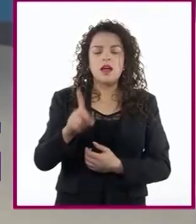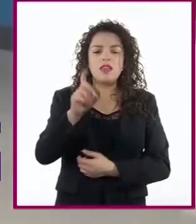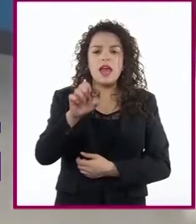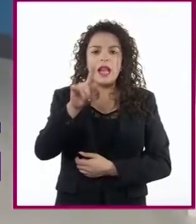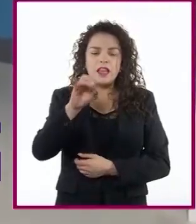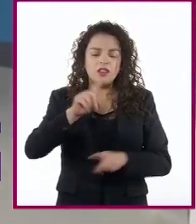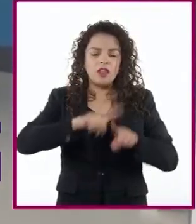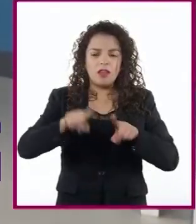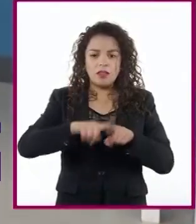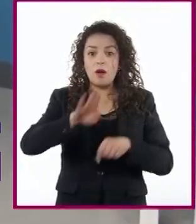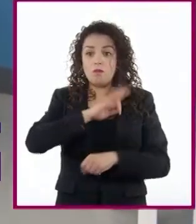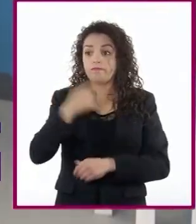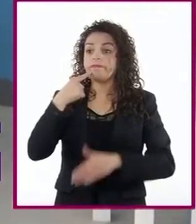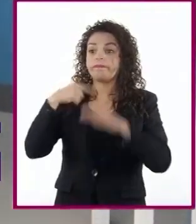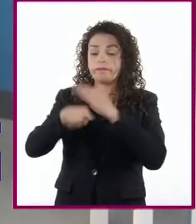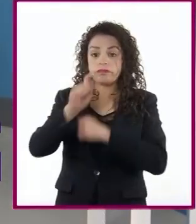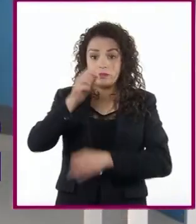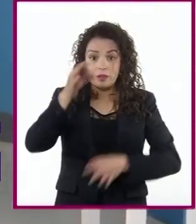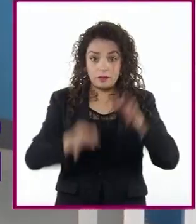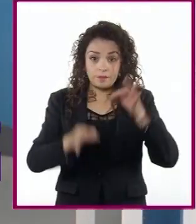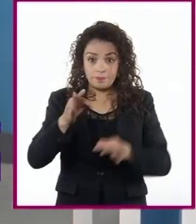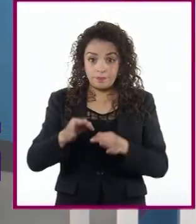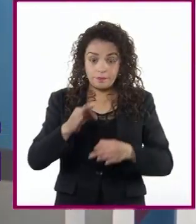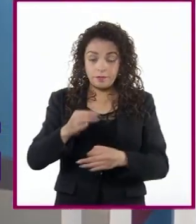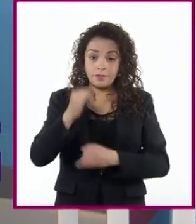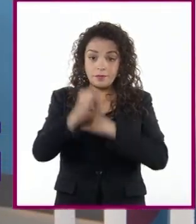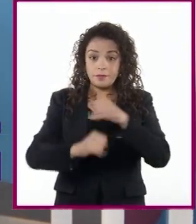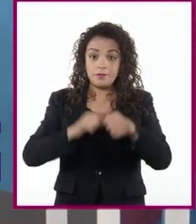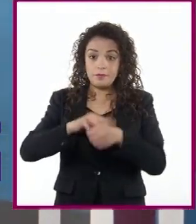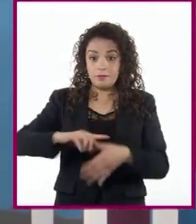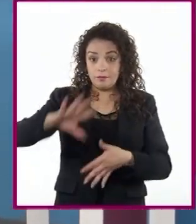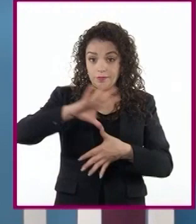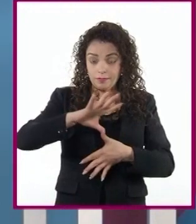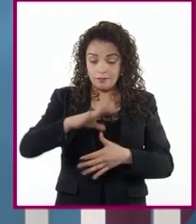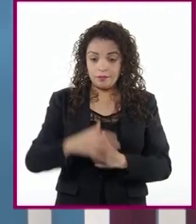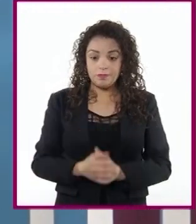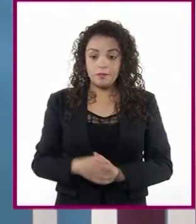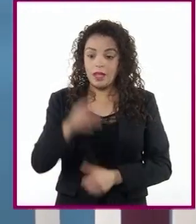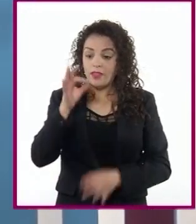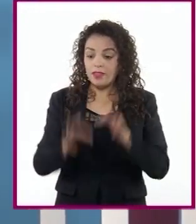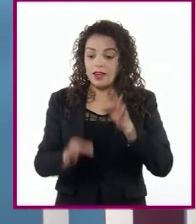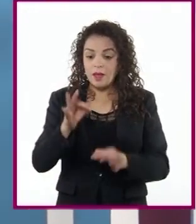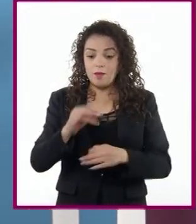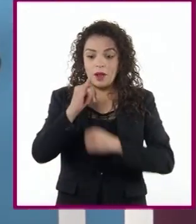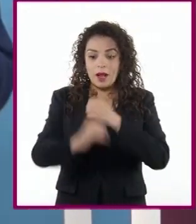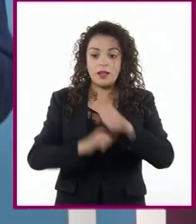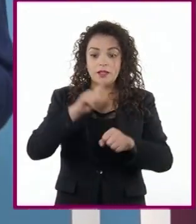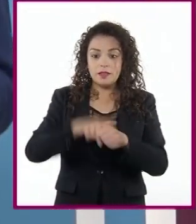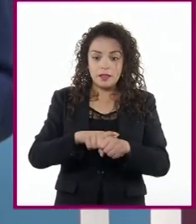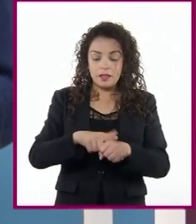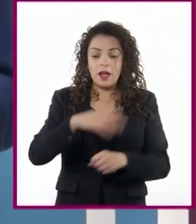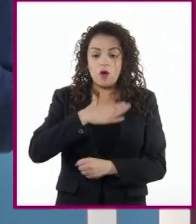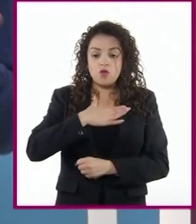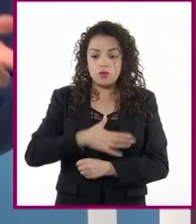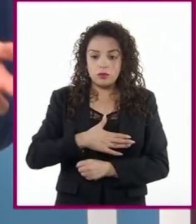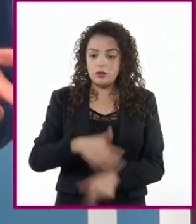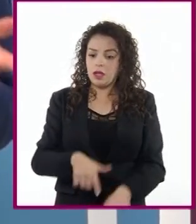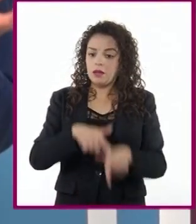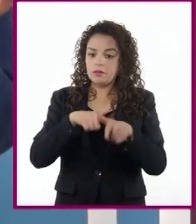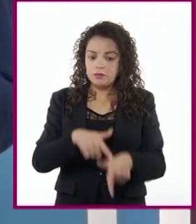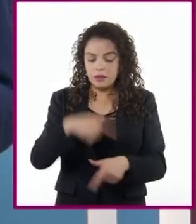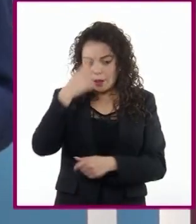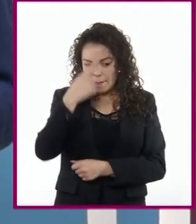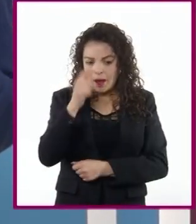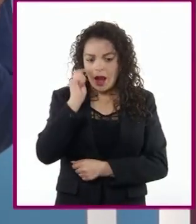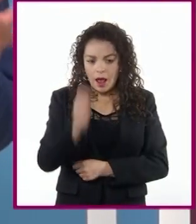Penal Internacional, llamada también Tribunal Penal Internacional, es un tribunal de justicia internacional permanente cuya